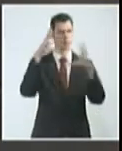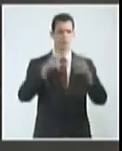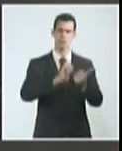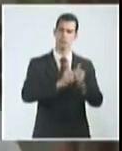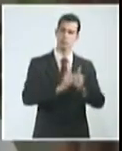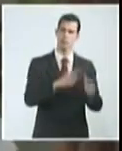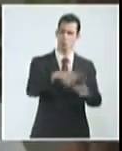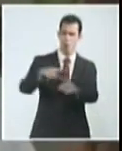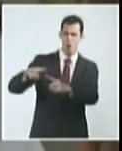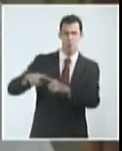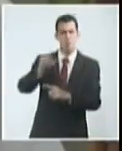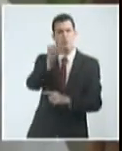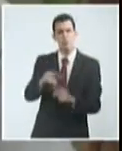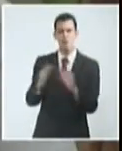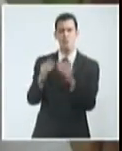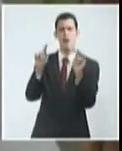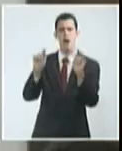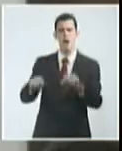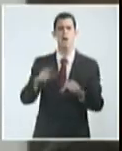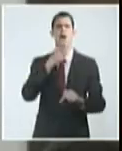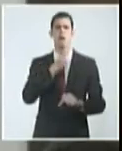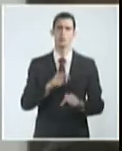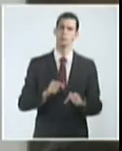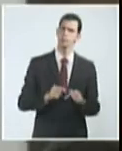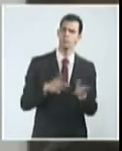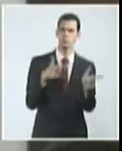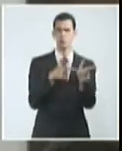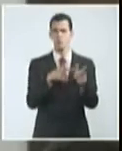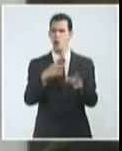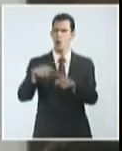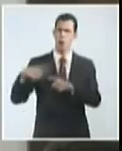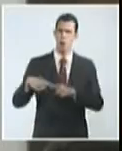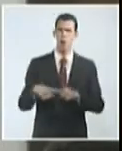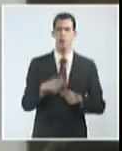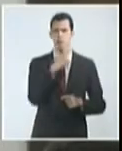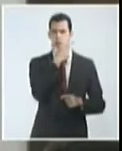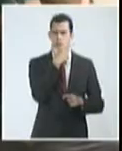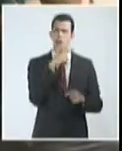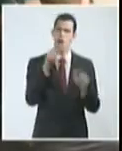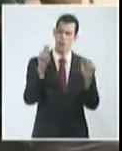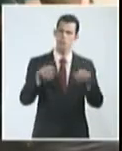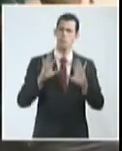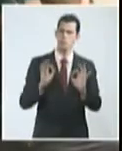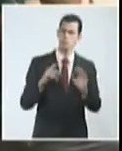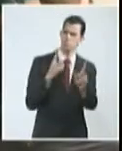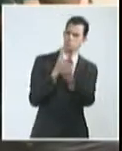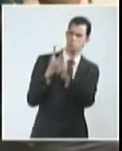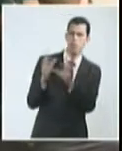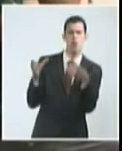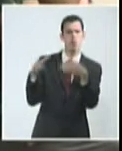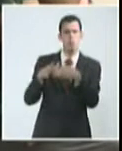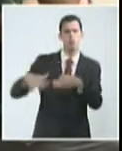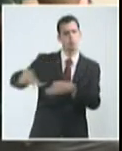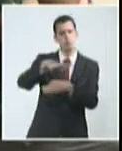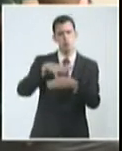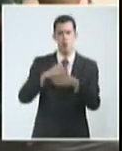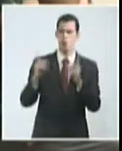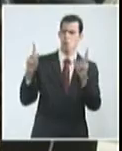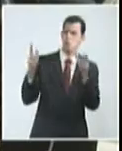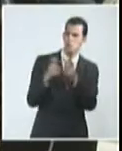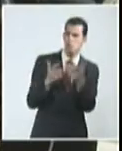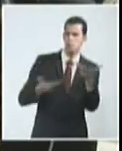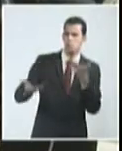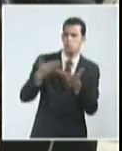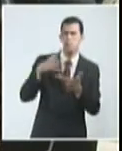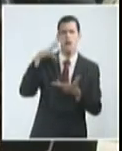de la comunidad LGBTIQ+. Y todos han sido muy reveladores y de mucho compromiso.